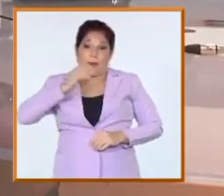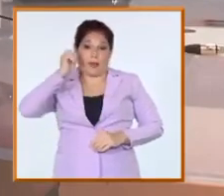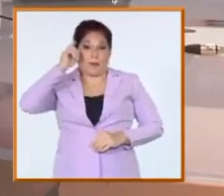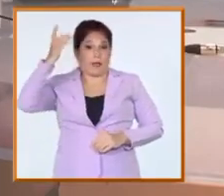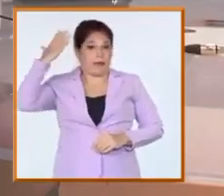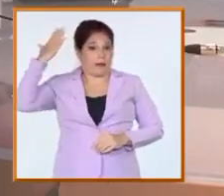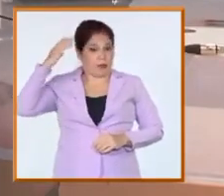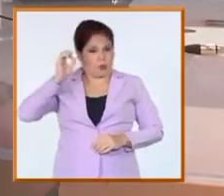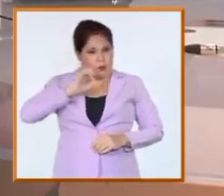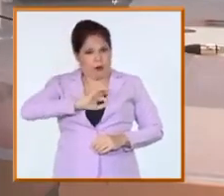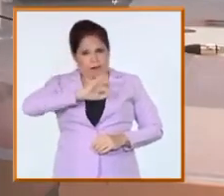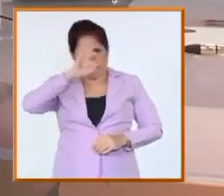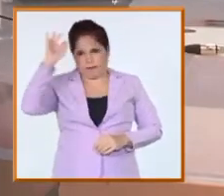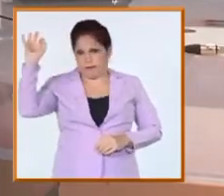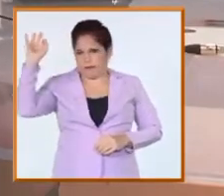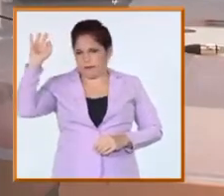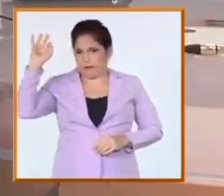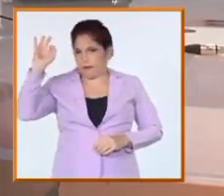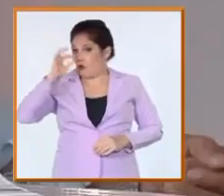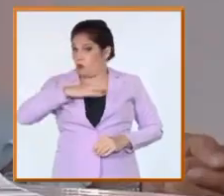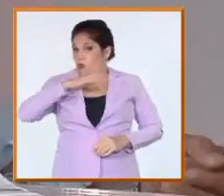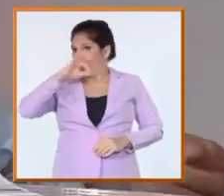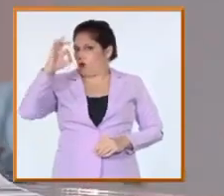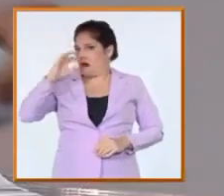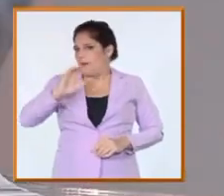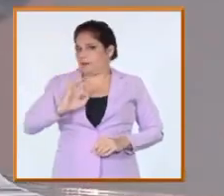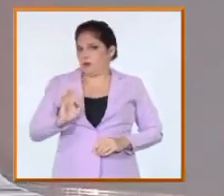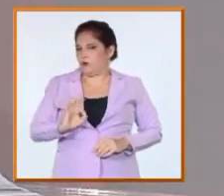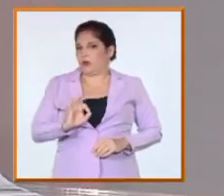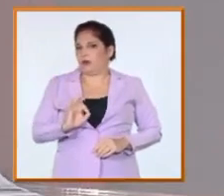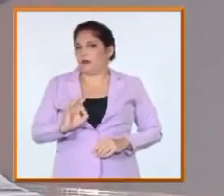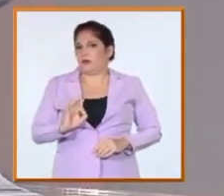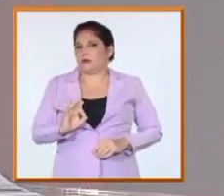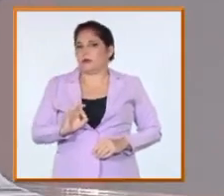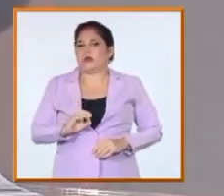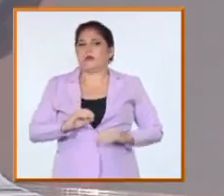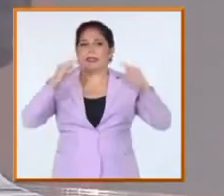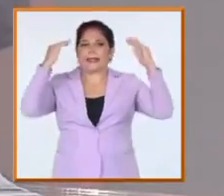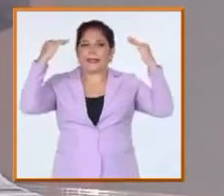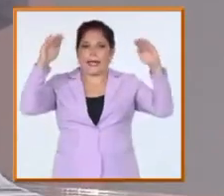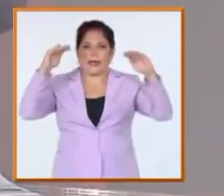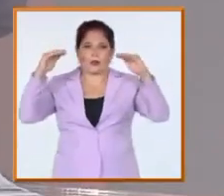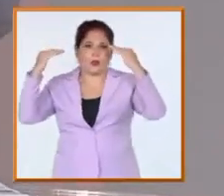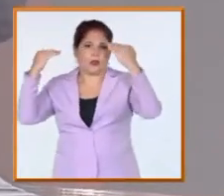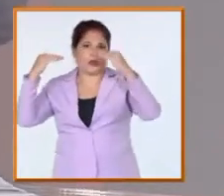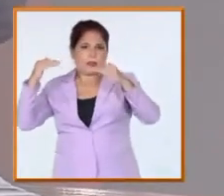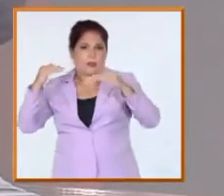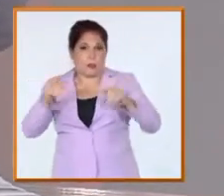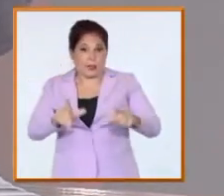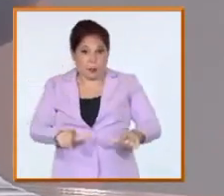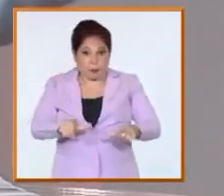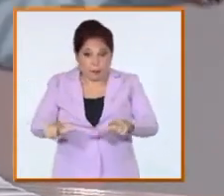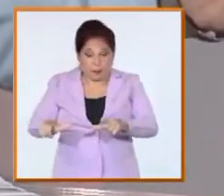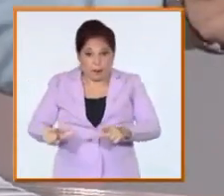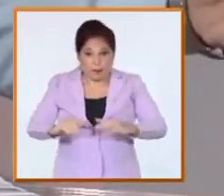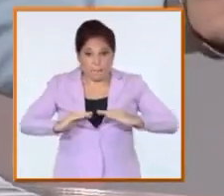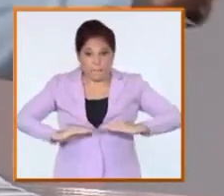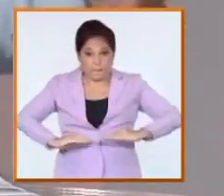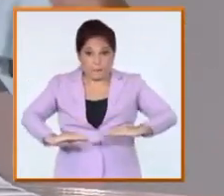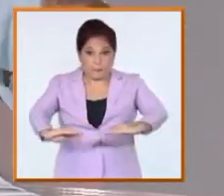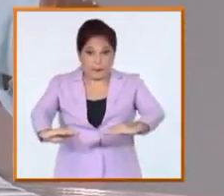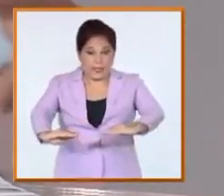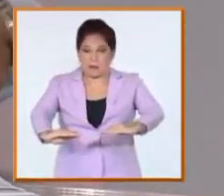no habíamos tenido porque normalmente decíamos total de techo total de de parcial